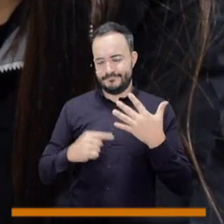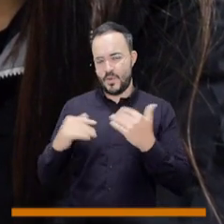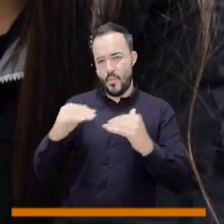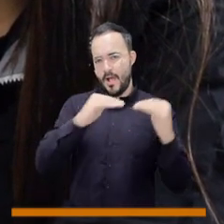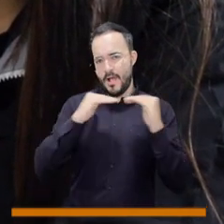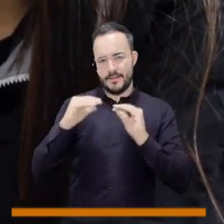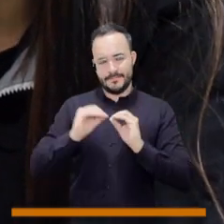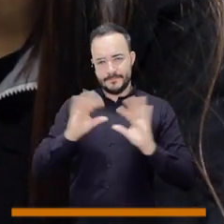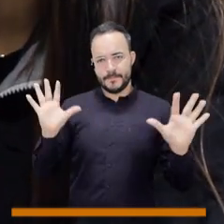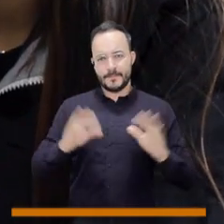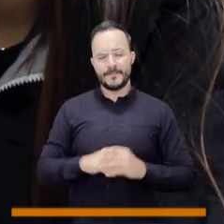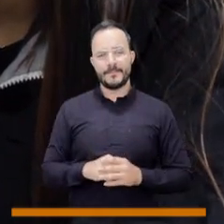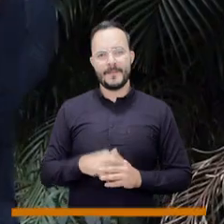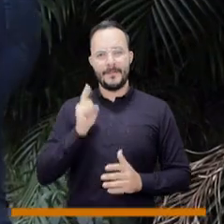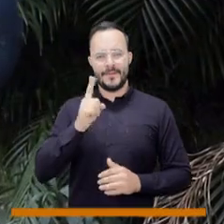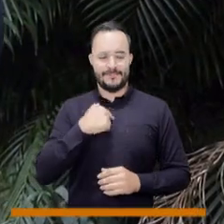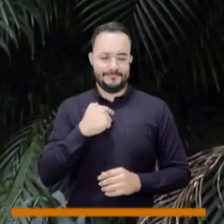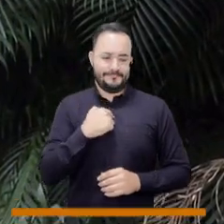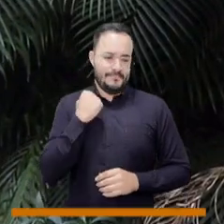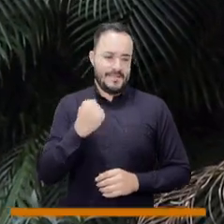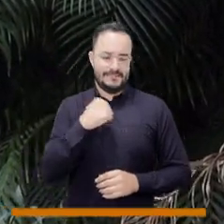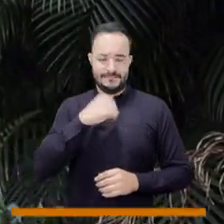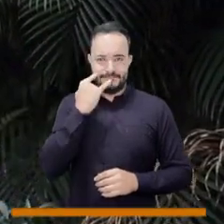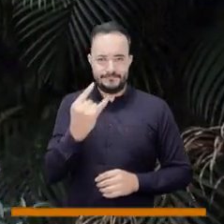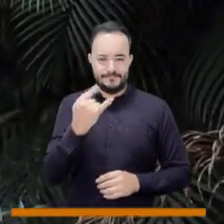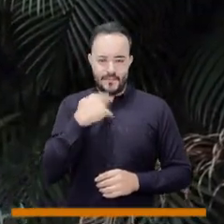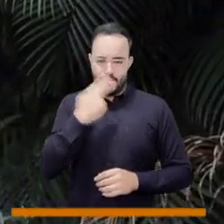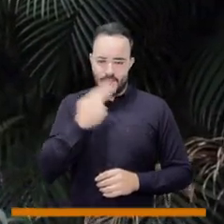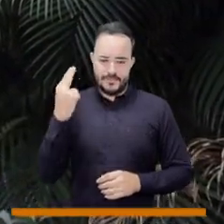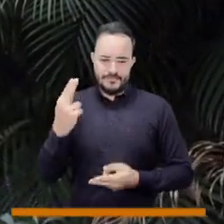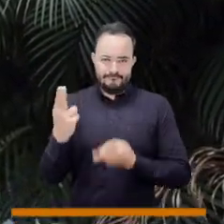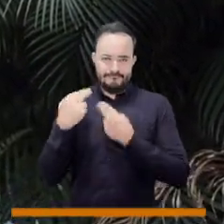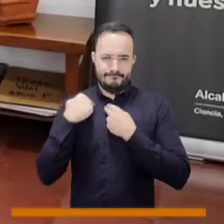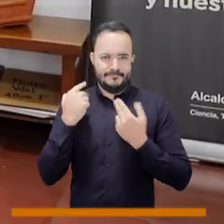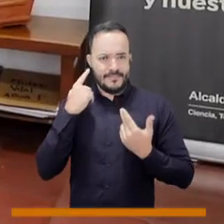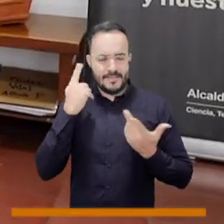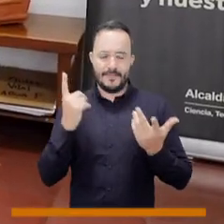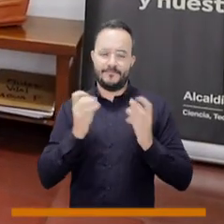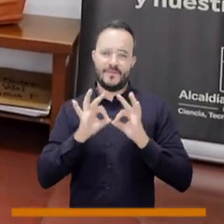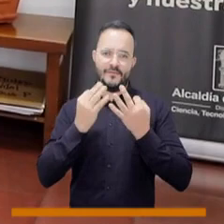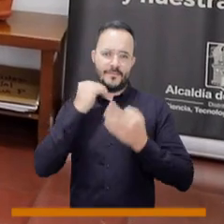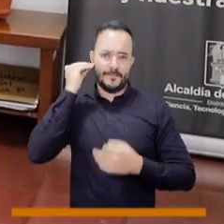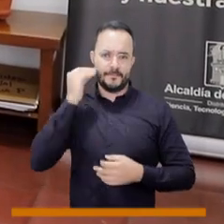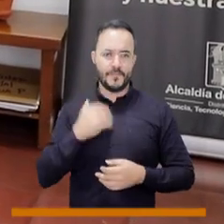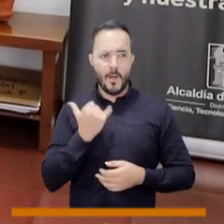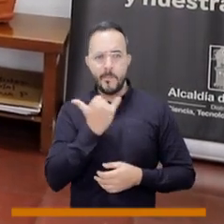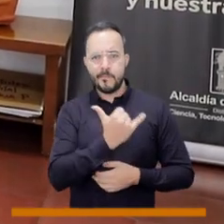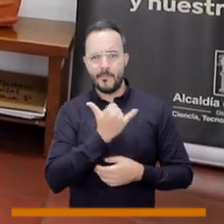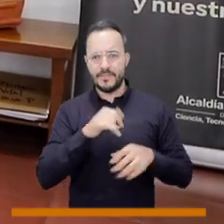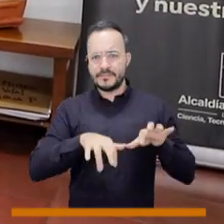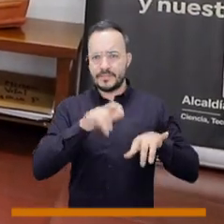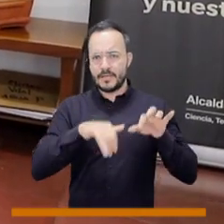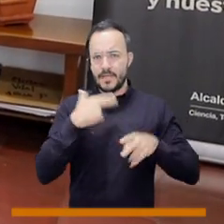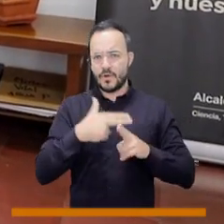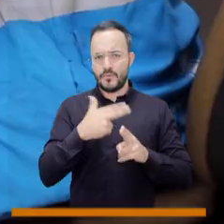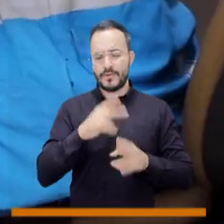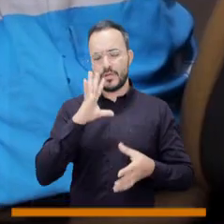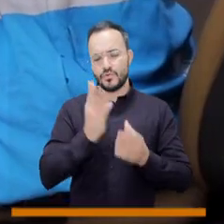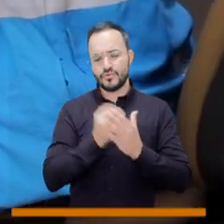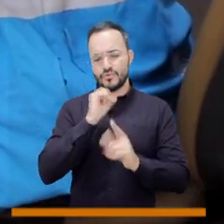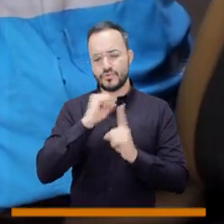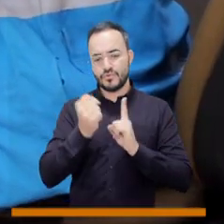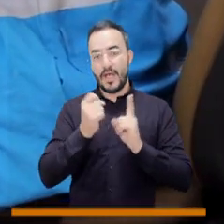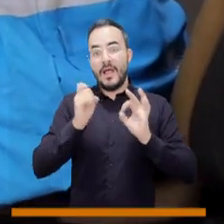mí me genera gran interés y gran responsabilidad y compromiso, y es el tema de la familia. Hoy hay una secretaría hoy que se